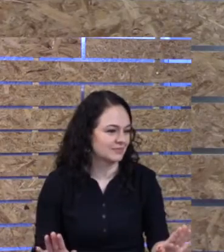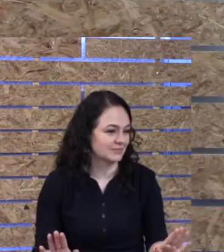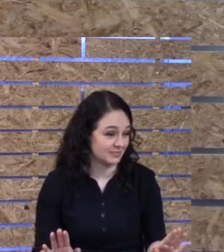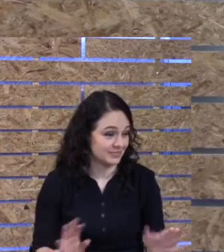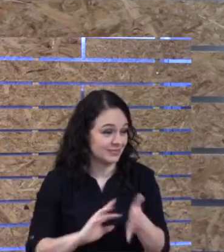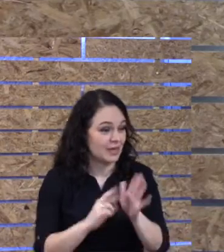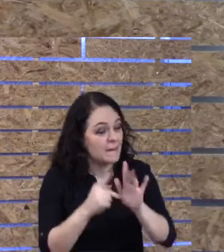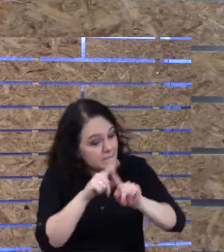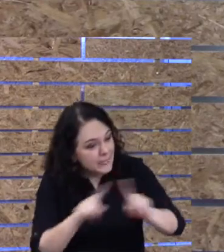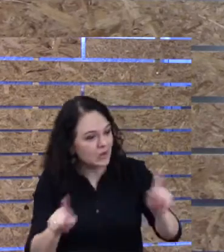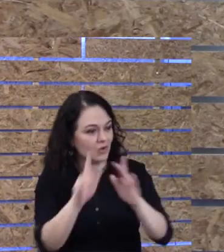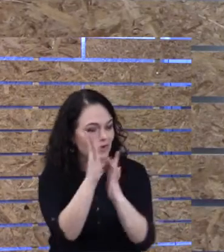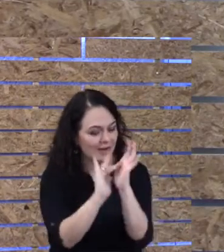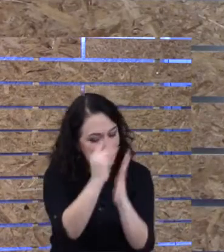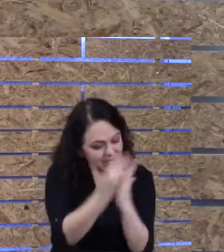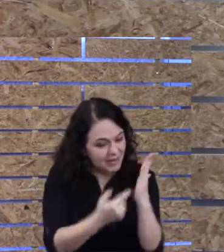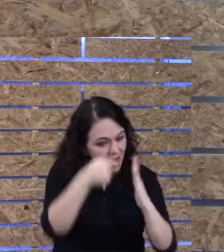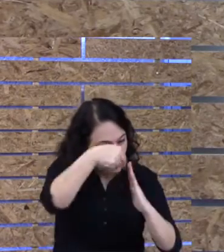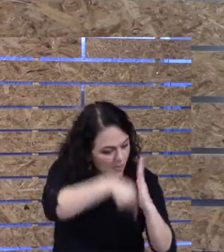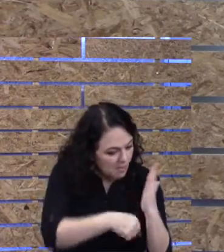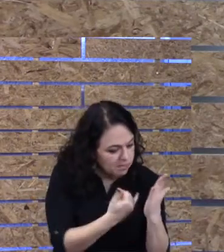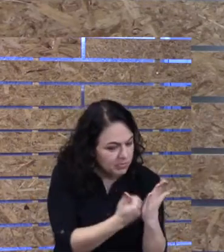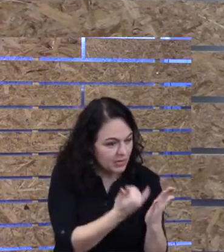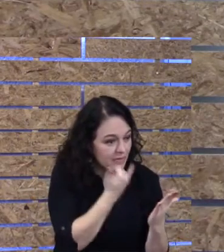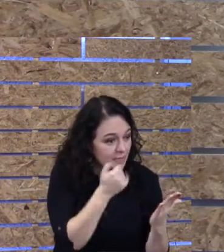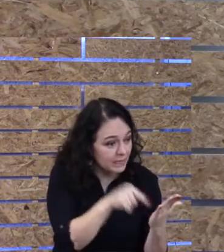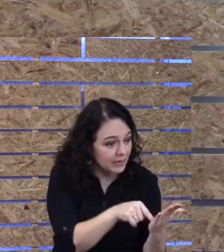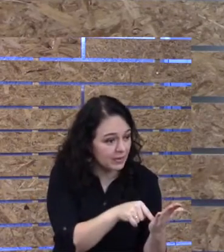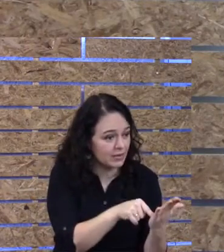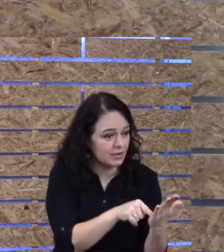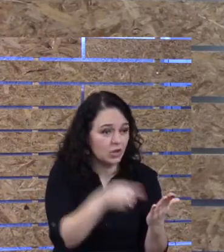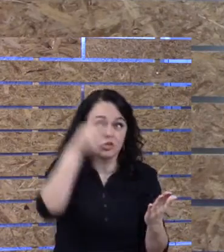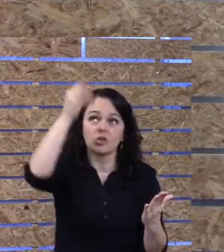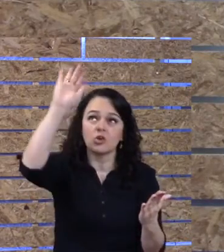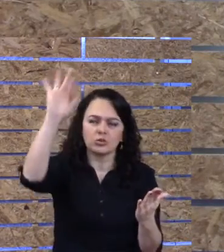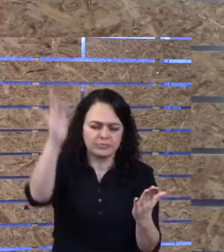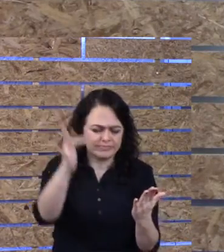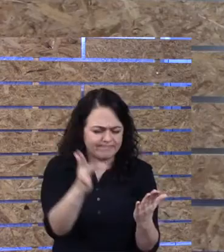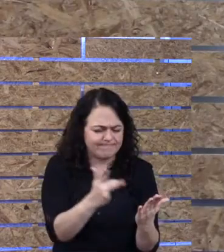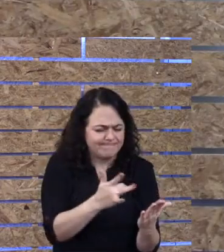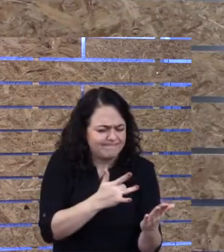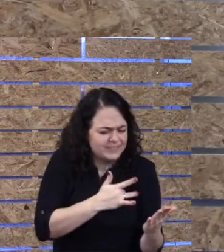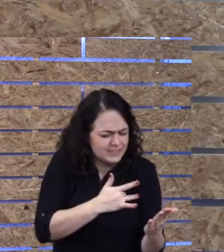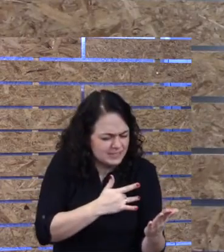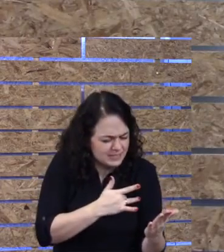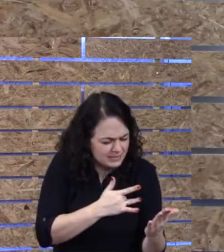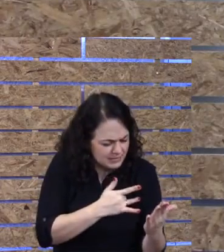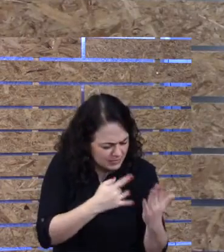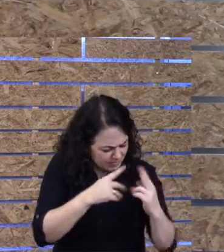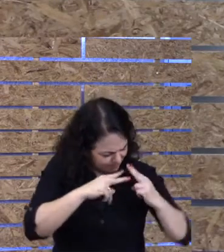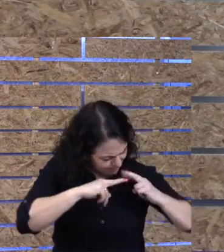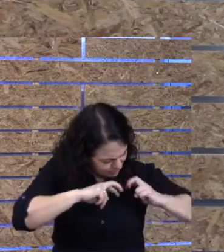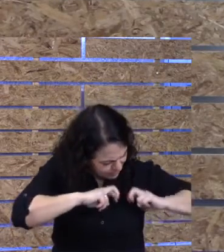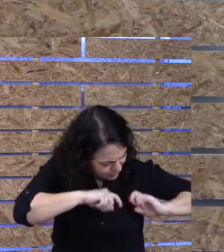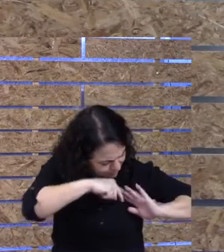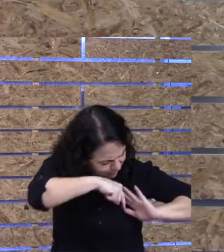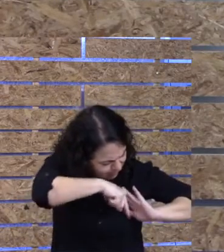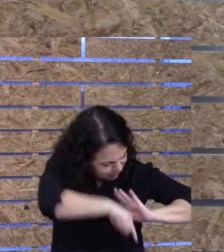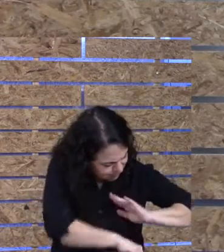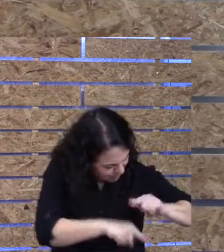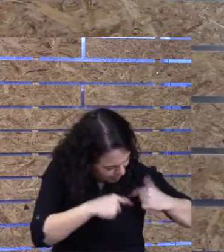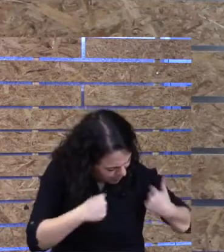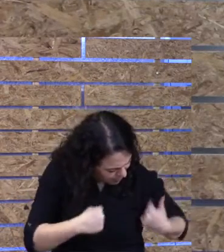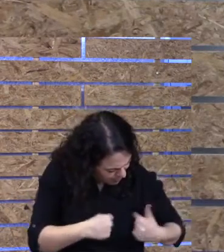viene con la novedad de nuestro Dios, que escudriña lo profundo de nuestros corazones